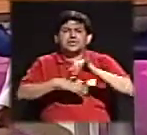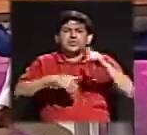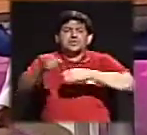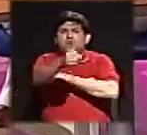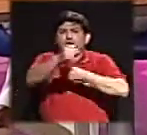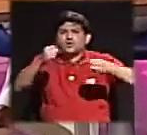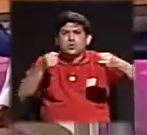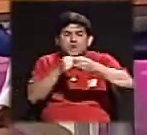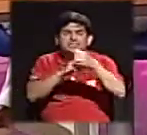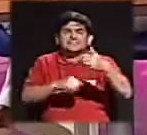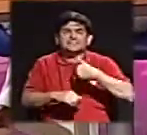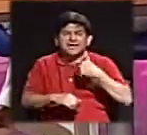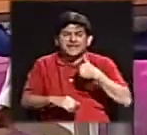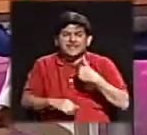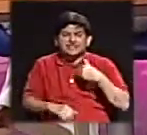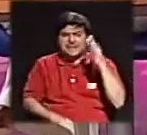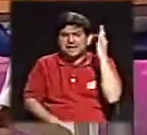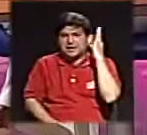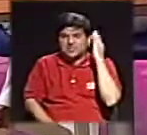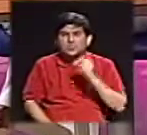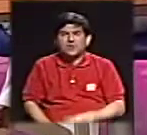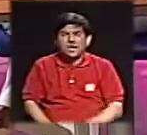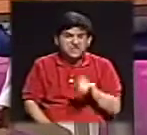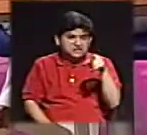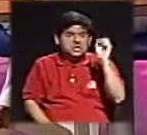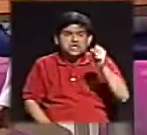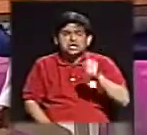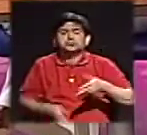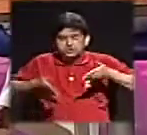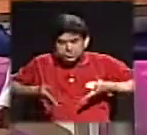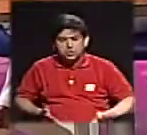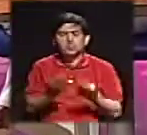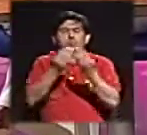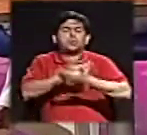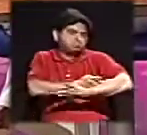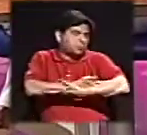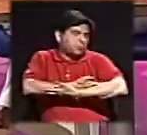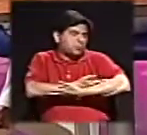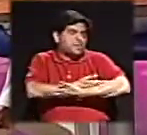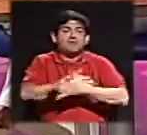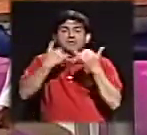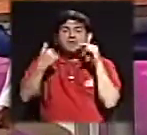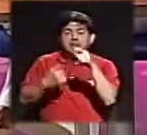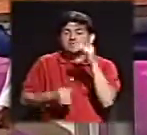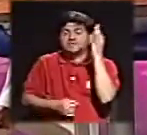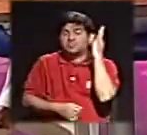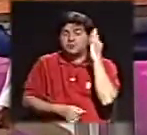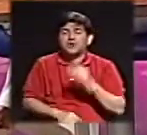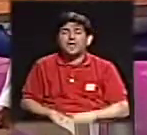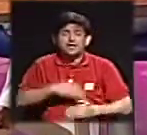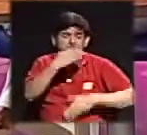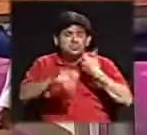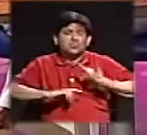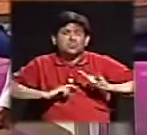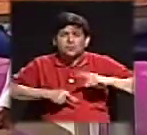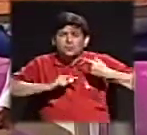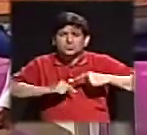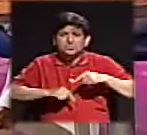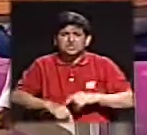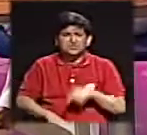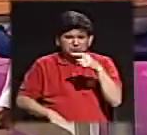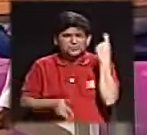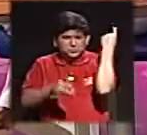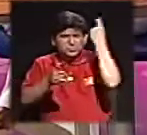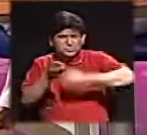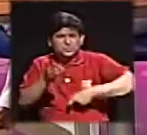misma sala en las que están las mujeres que acaban de parir con sus bebés cuando ellas están pasando un proceso de duelo. Esto es